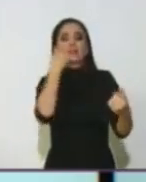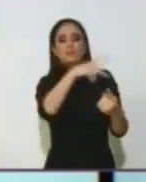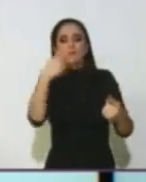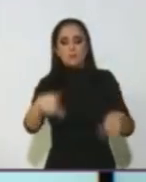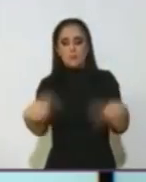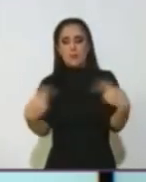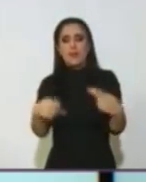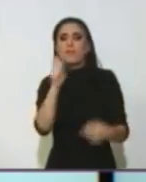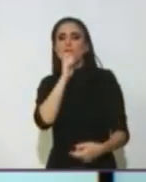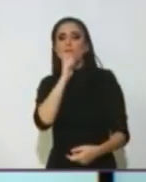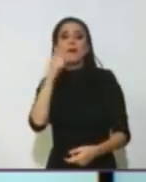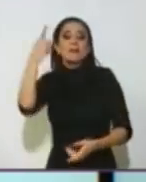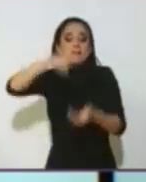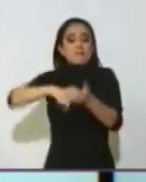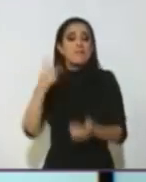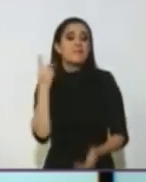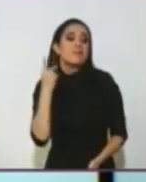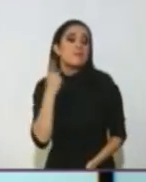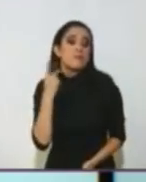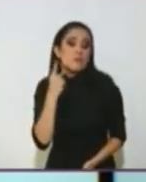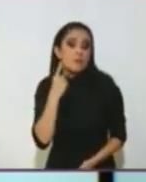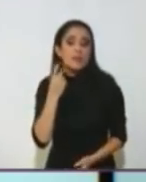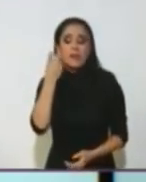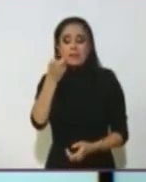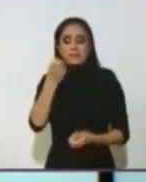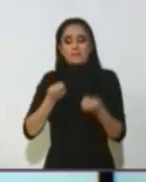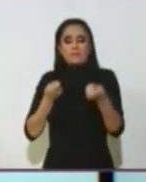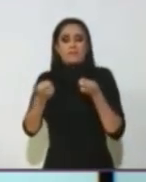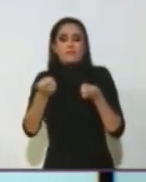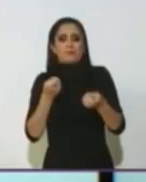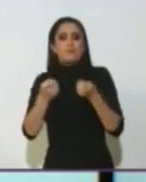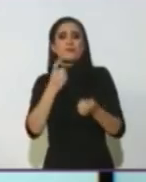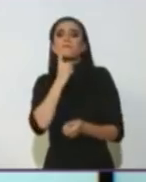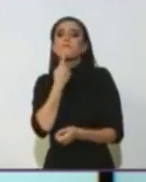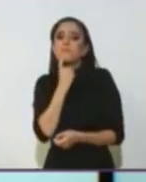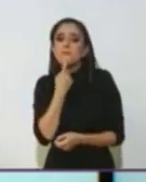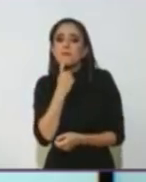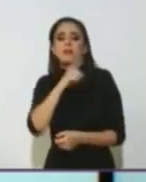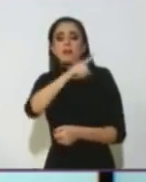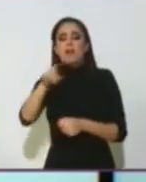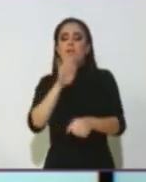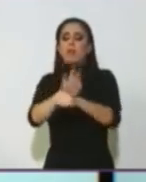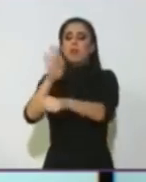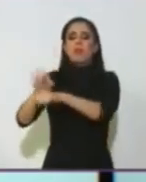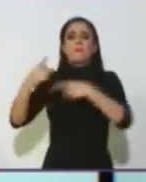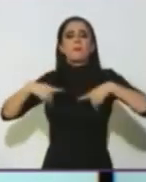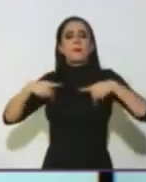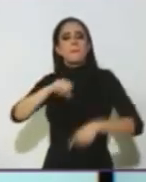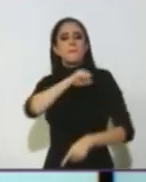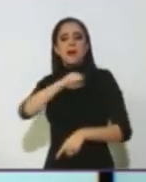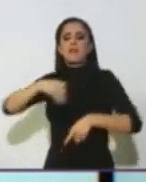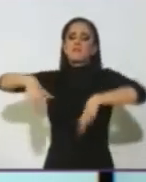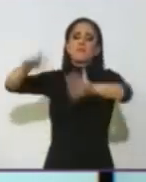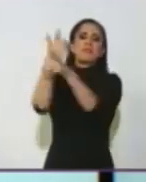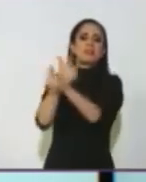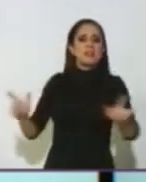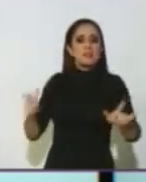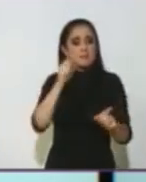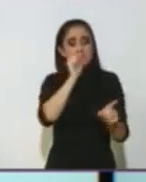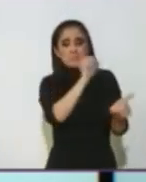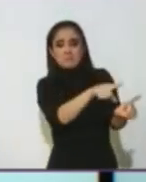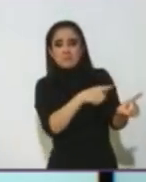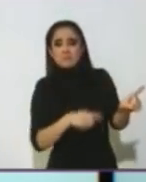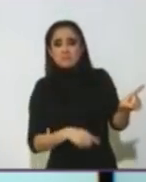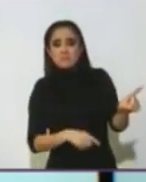que además son premiados por lópez obrador con candidaturas y amnistía la única forma de salir de esta pesadilla es